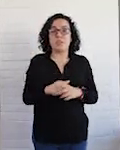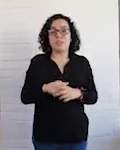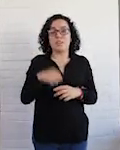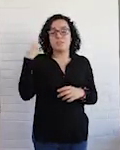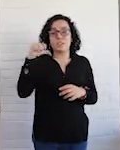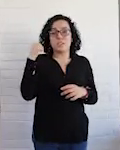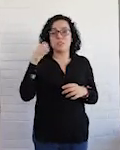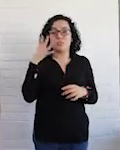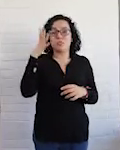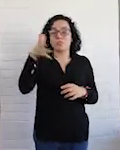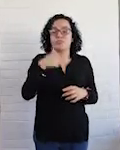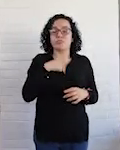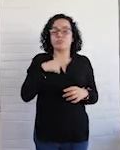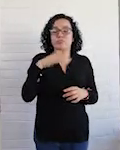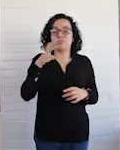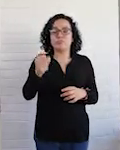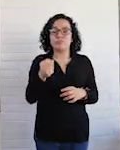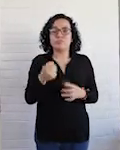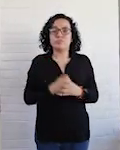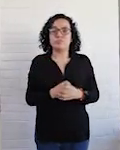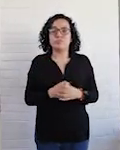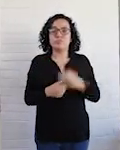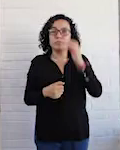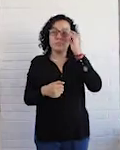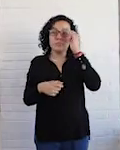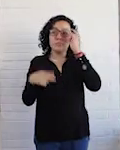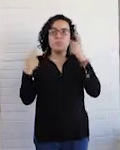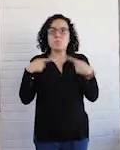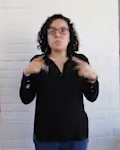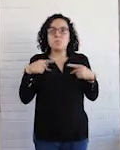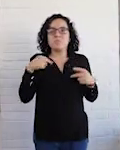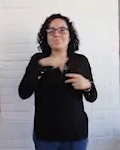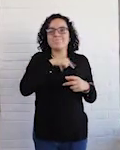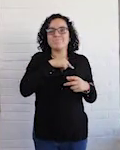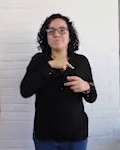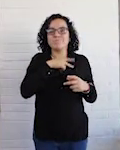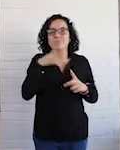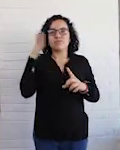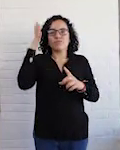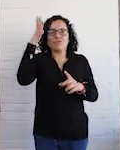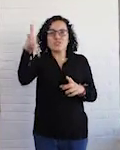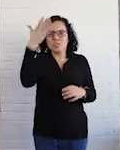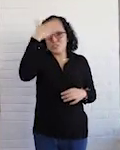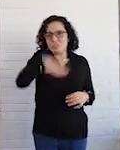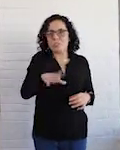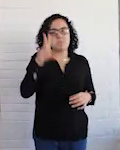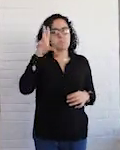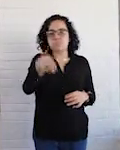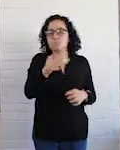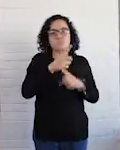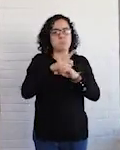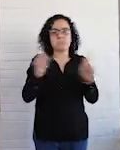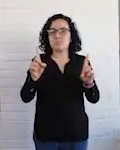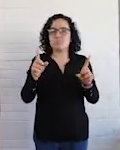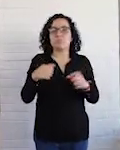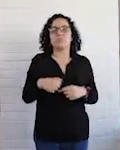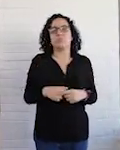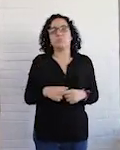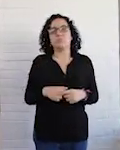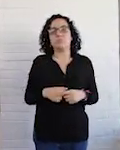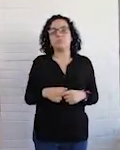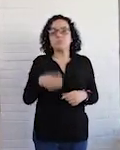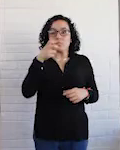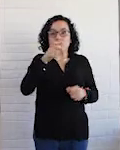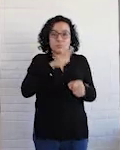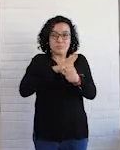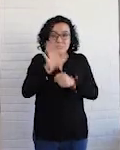Predecir no es suficiente, lo más hermoso de las personas es que somos impredecibles. Eso es lo más hermoso, no es suficiente.